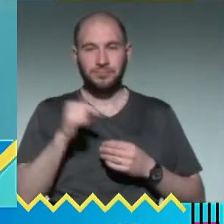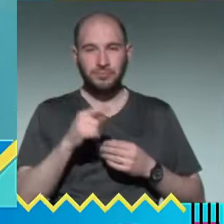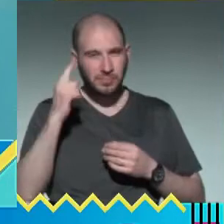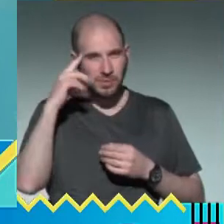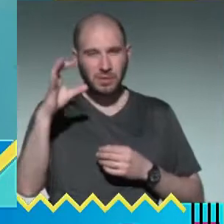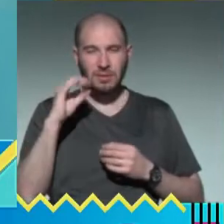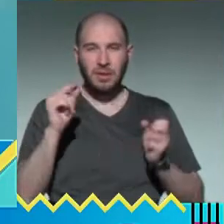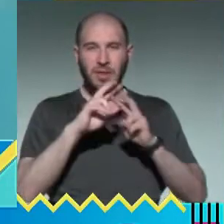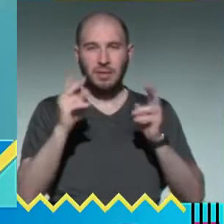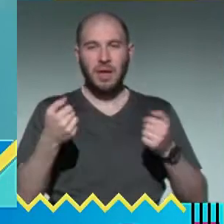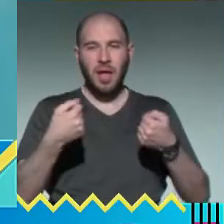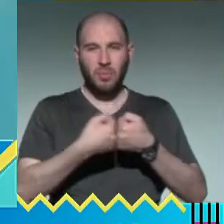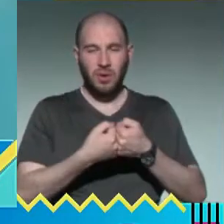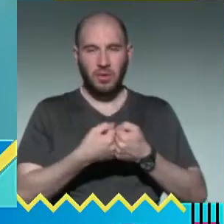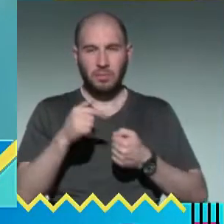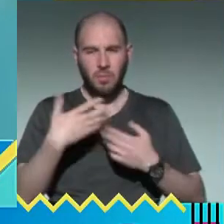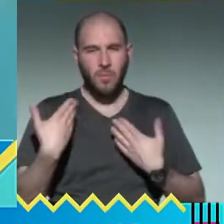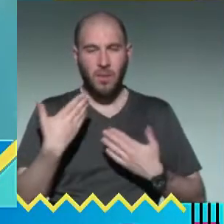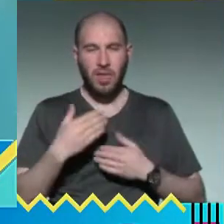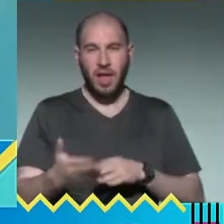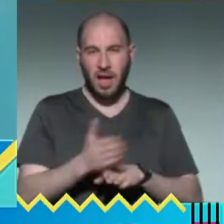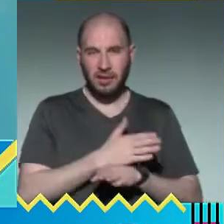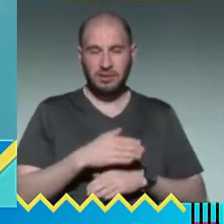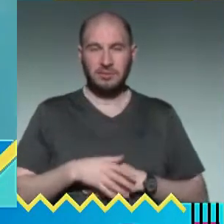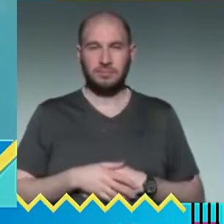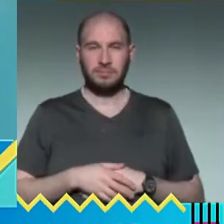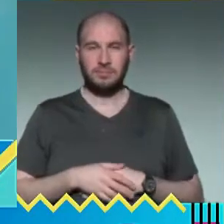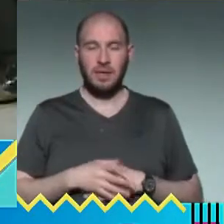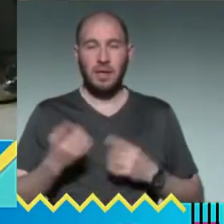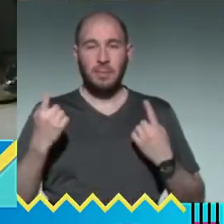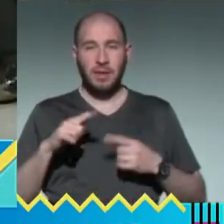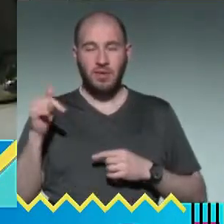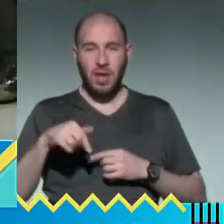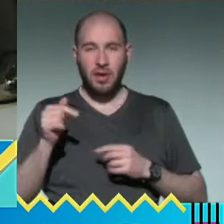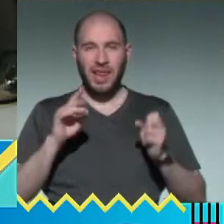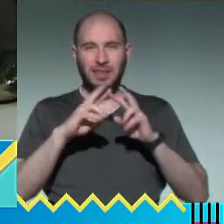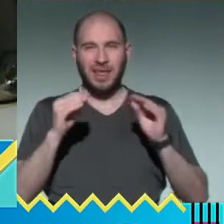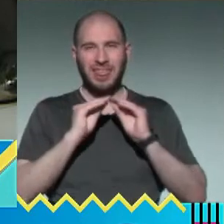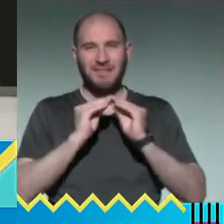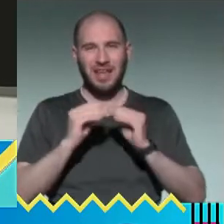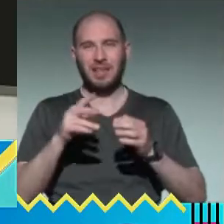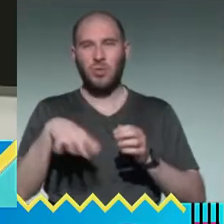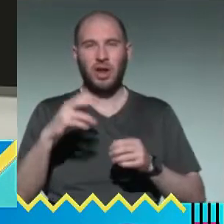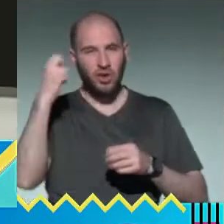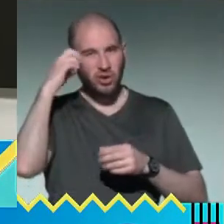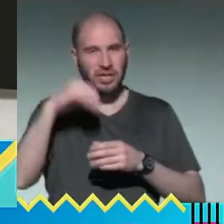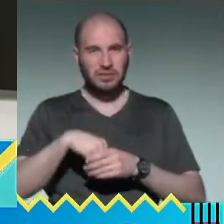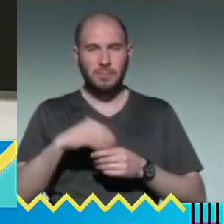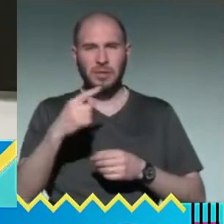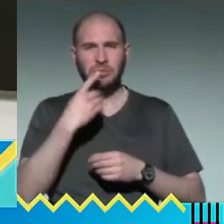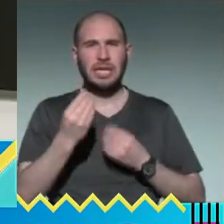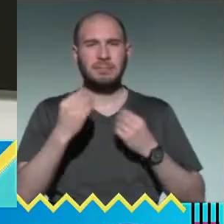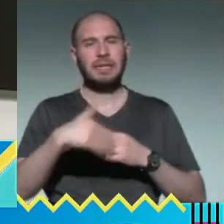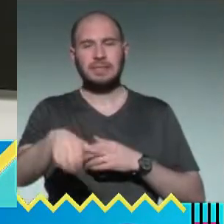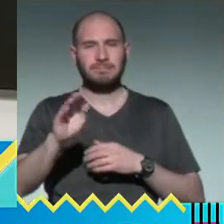cuenta en cuanto a los acuerdos que se pueden hacer previamente. Pero ahora yendo al debate específico allí en el Congreso, ¿qué creen que va a